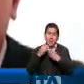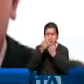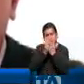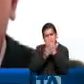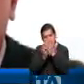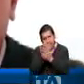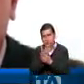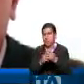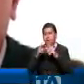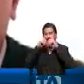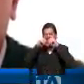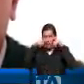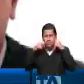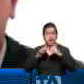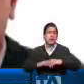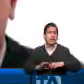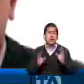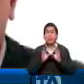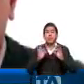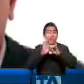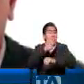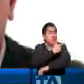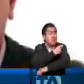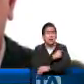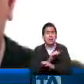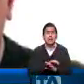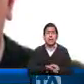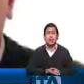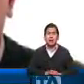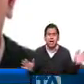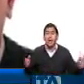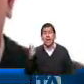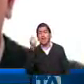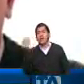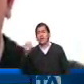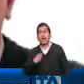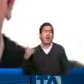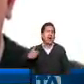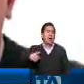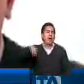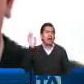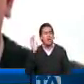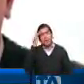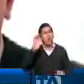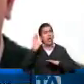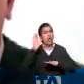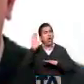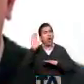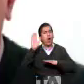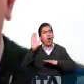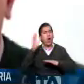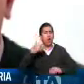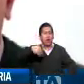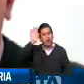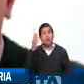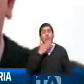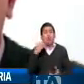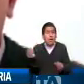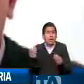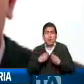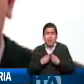se llegue a un feliz término de la vacunación al 100% de personal sanitario. No queremos ofrecimientos que se diluyan con el tiempo y que solamente queden